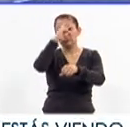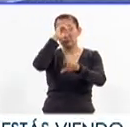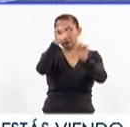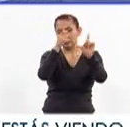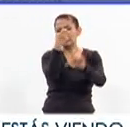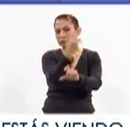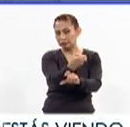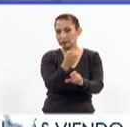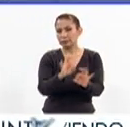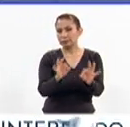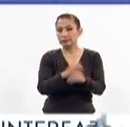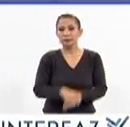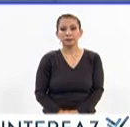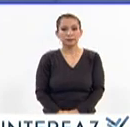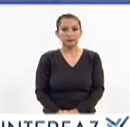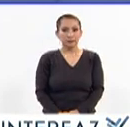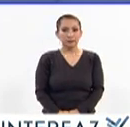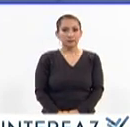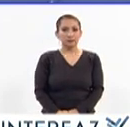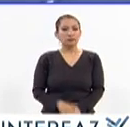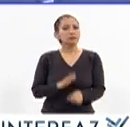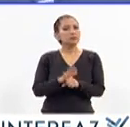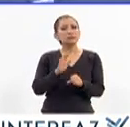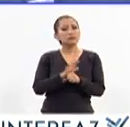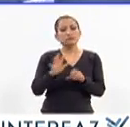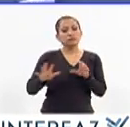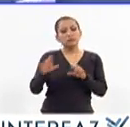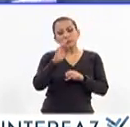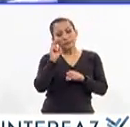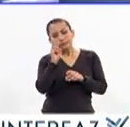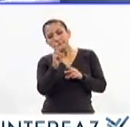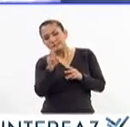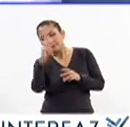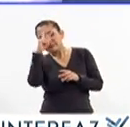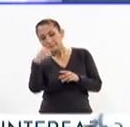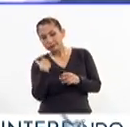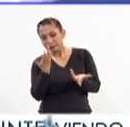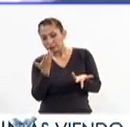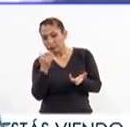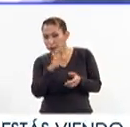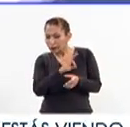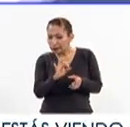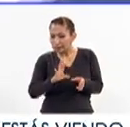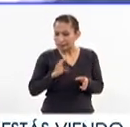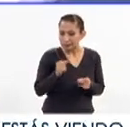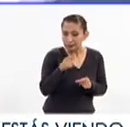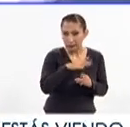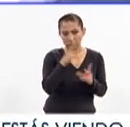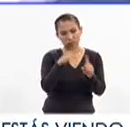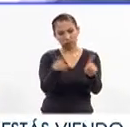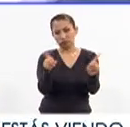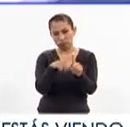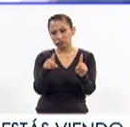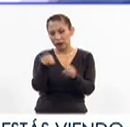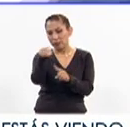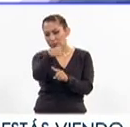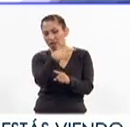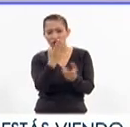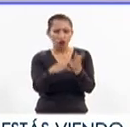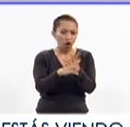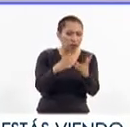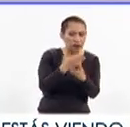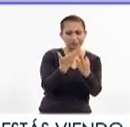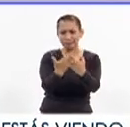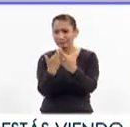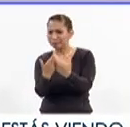Claro, ese es uno de los mecanismos. ¿Cuáles son las principales áreas de oportunidad de México, maestro? Porque pues tenemos muchísimos recursos,